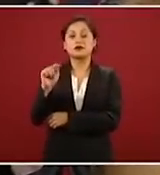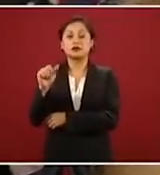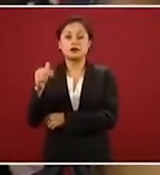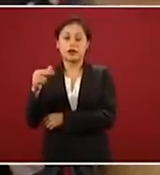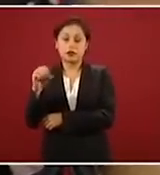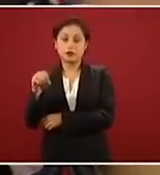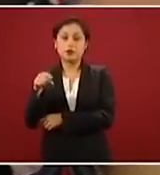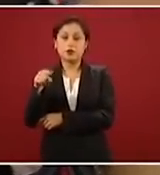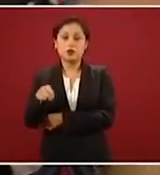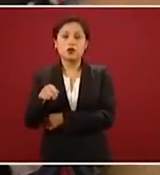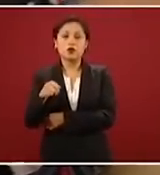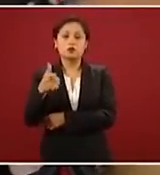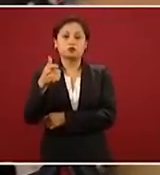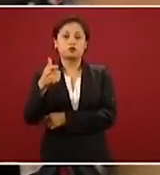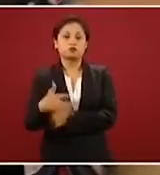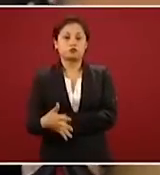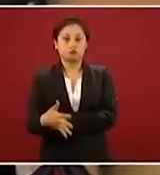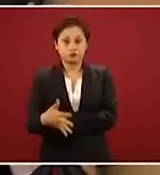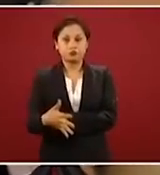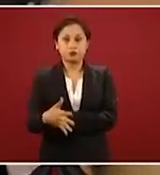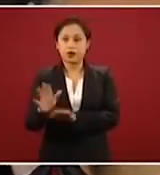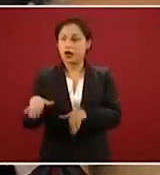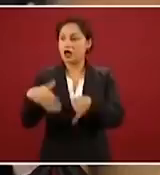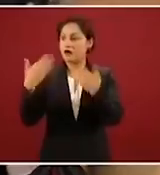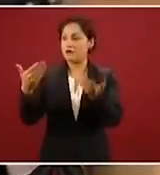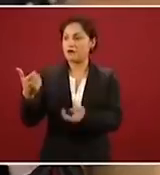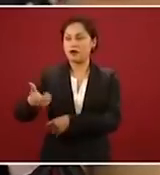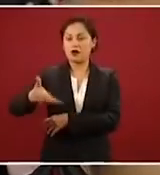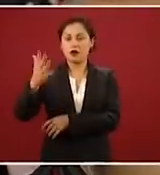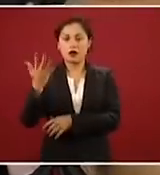inferiores a los del mercado, y eso